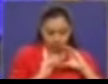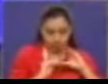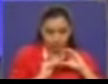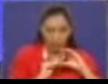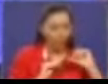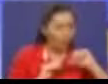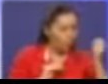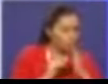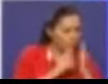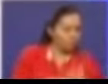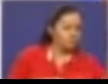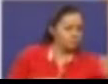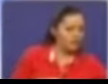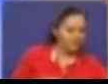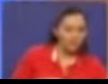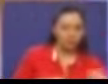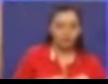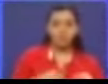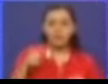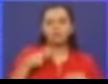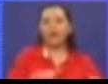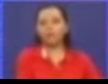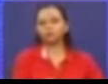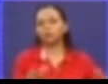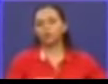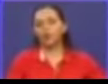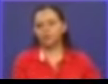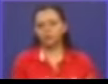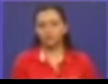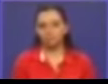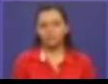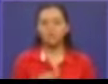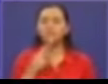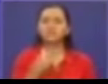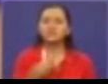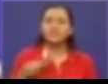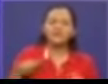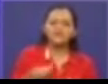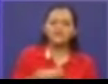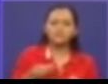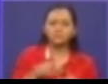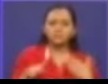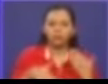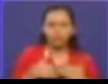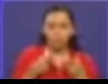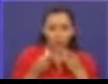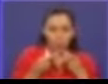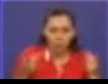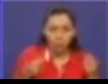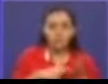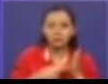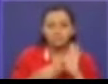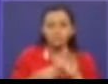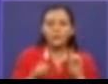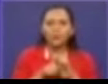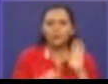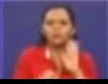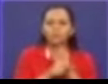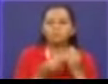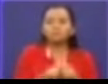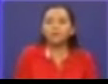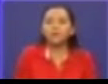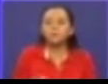un déficit público? Que estamos invirtiendo muchísimo. Pero en el sector público eso se llama déficit, como que si